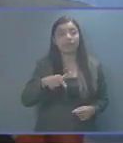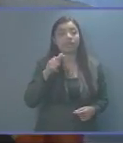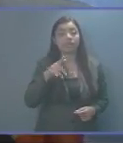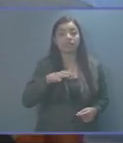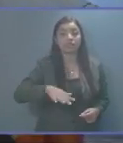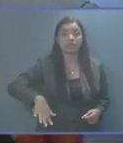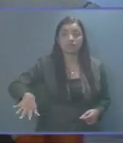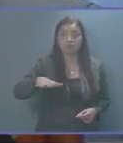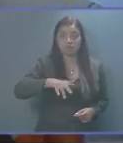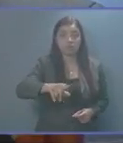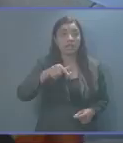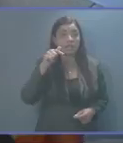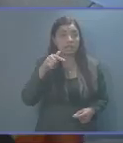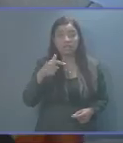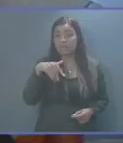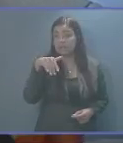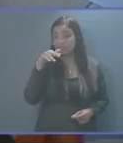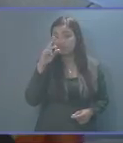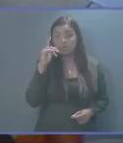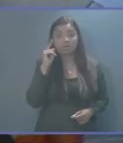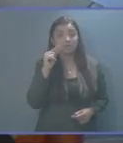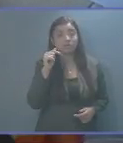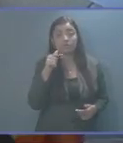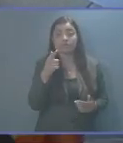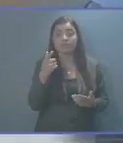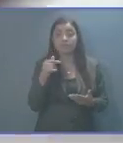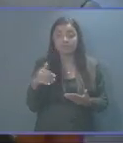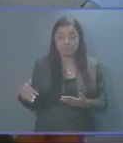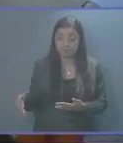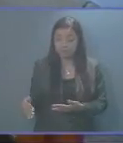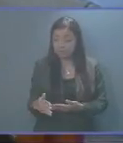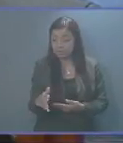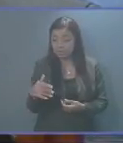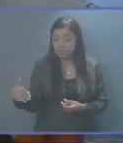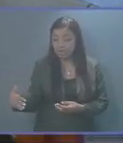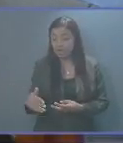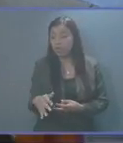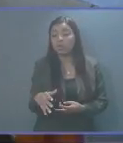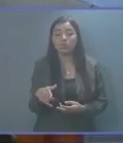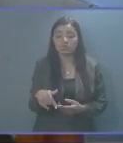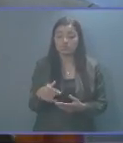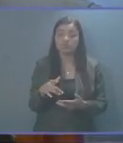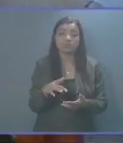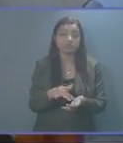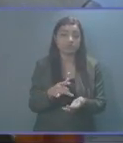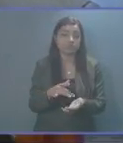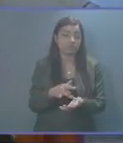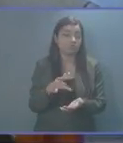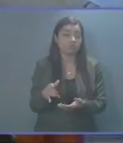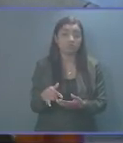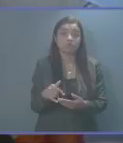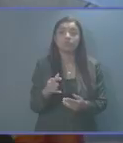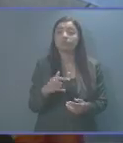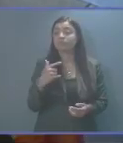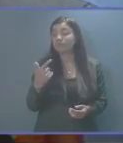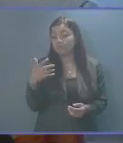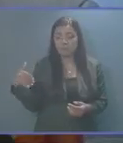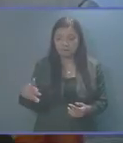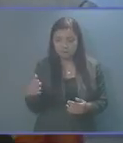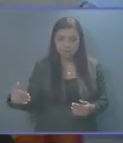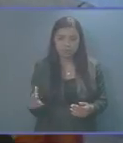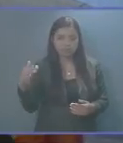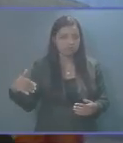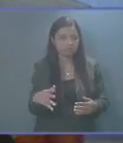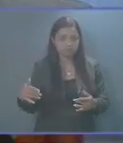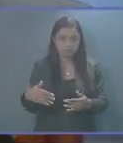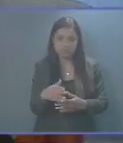zona es el mayor criadero de pescado natural que el país tiene ahorita. Es donde más pescado sale y